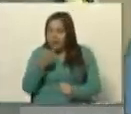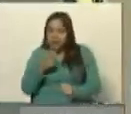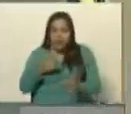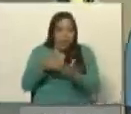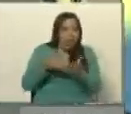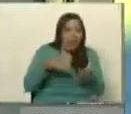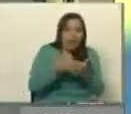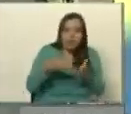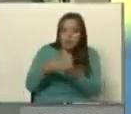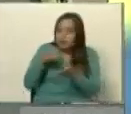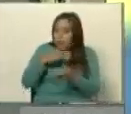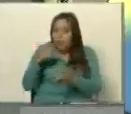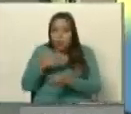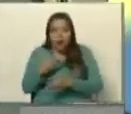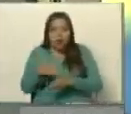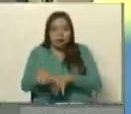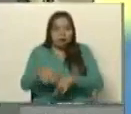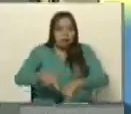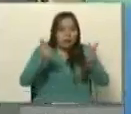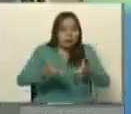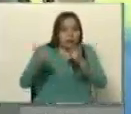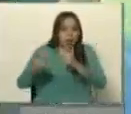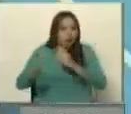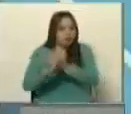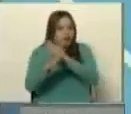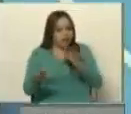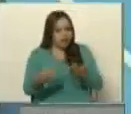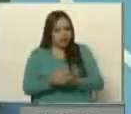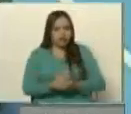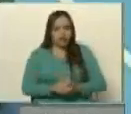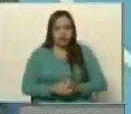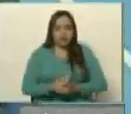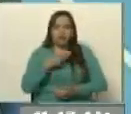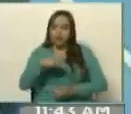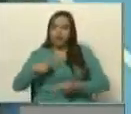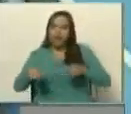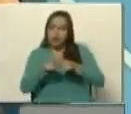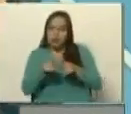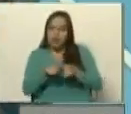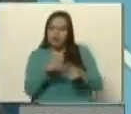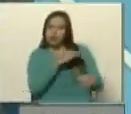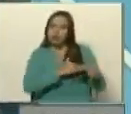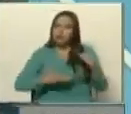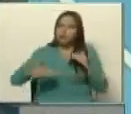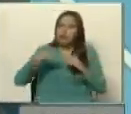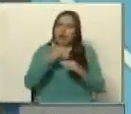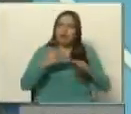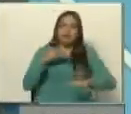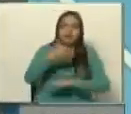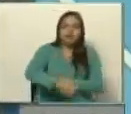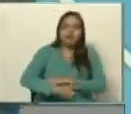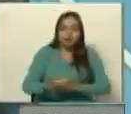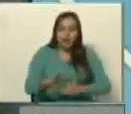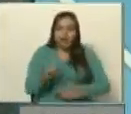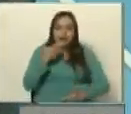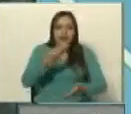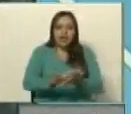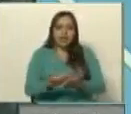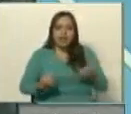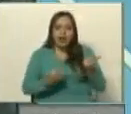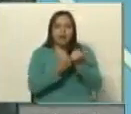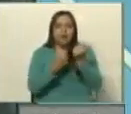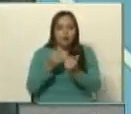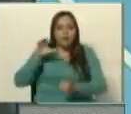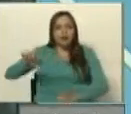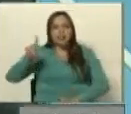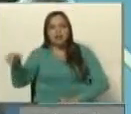sufrimiento en pandemia del coronavirus del pueblo venezolano. Y lo hemos saltado, lo hemos superado gracias al apoyo de países que también